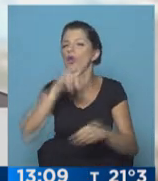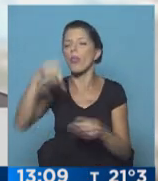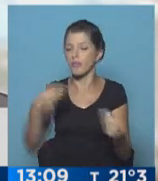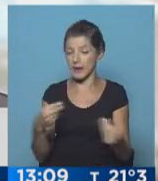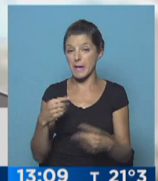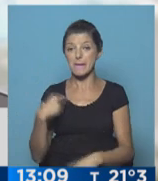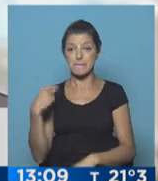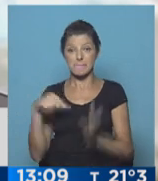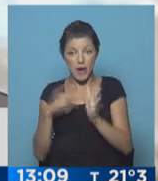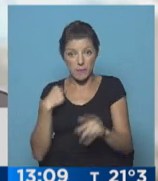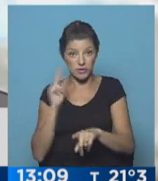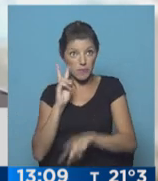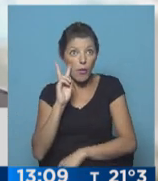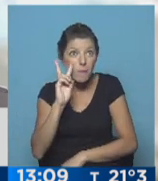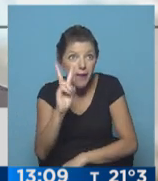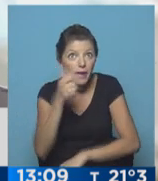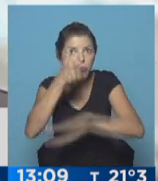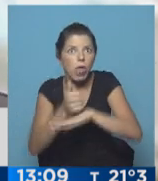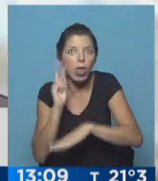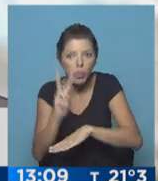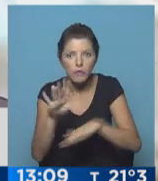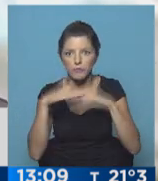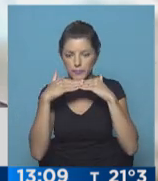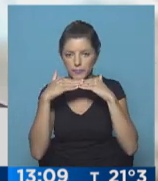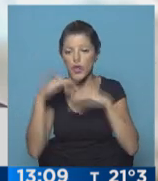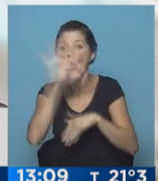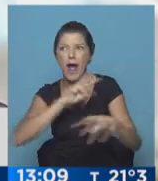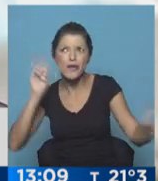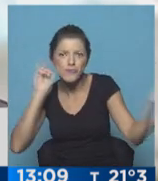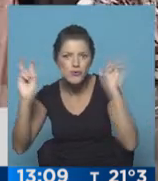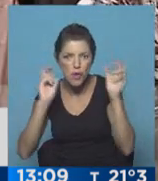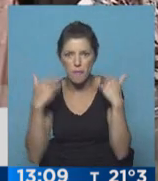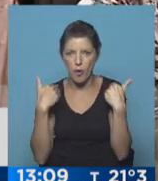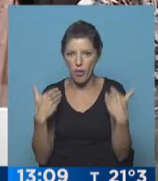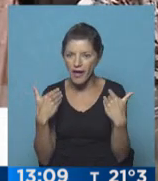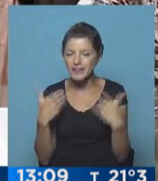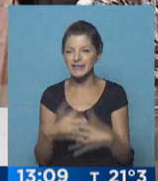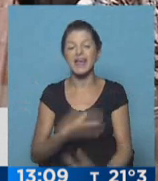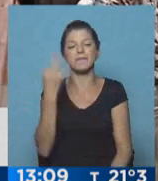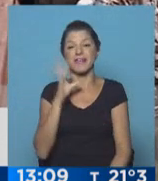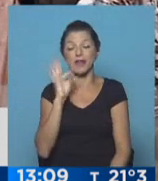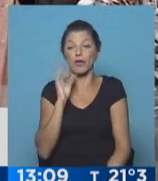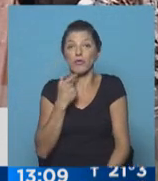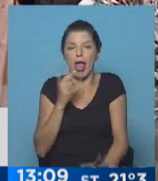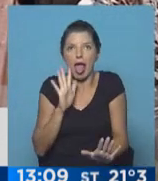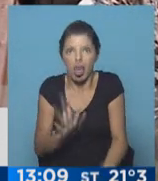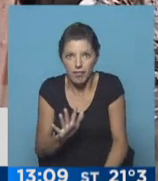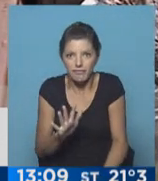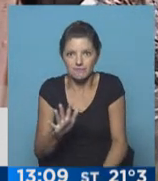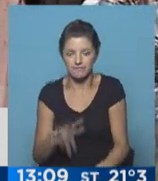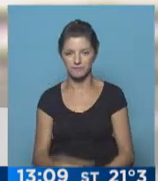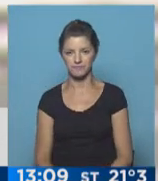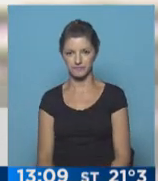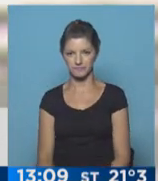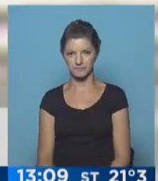caídas enormes de las paredes o oyendo el ruido que tiene una experiencia en sí mismo, realmente lo deja sin palabras a uno.